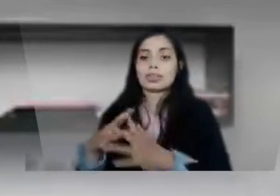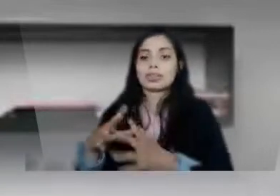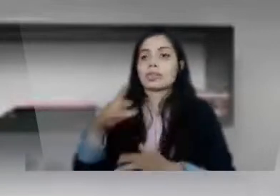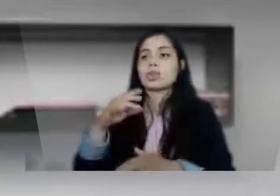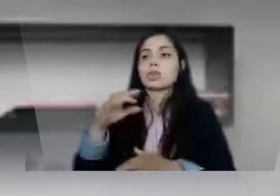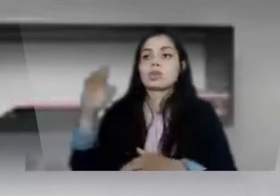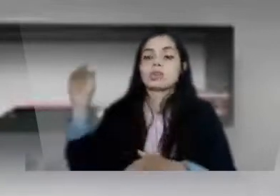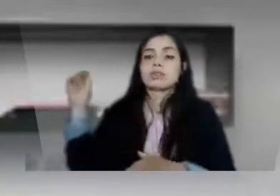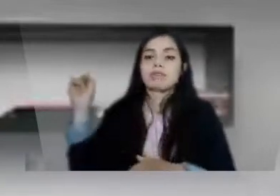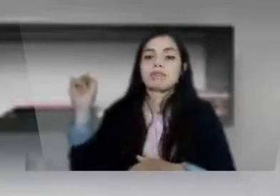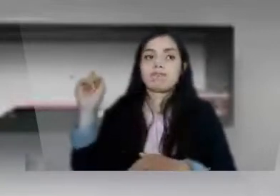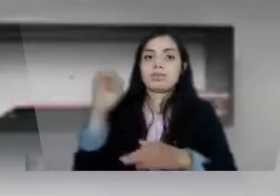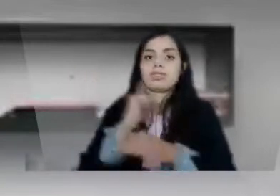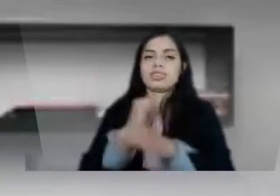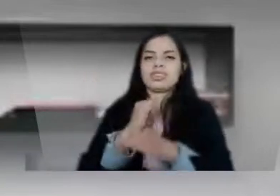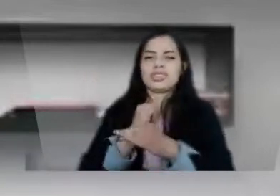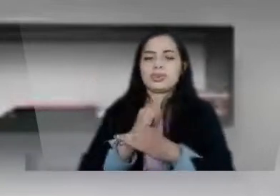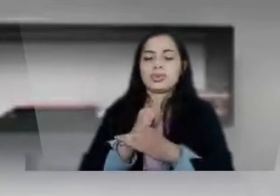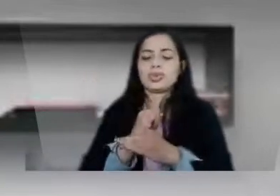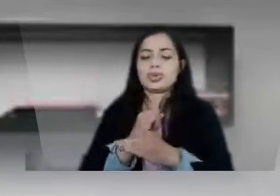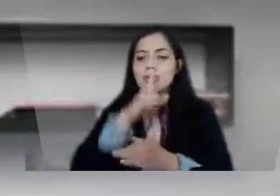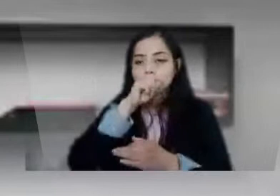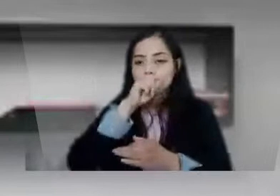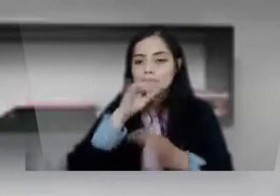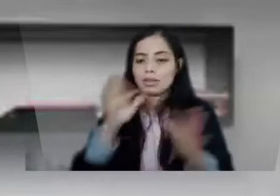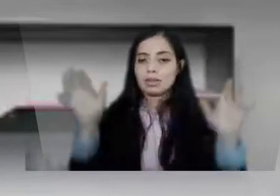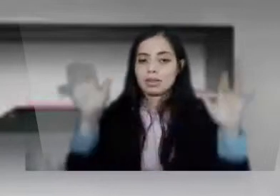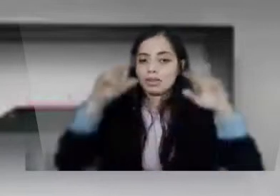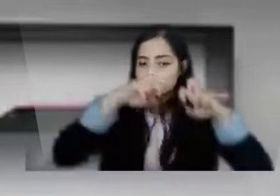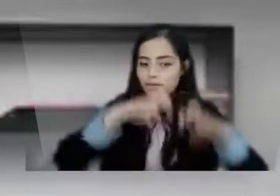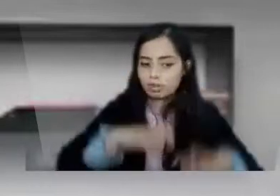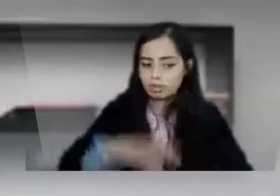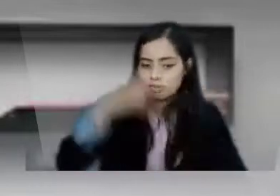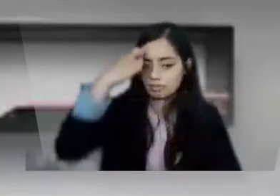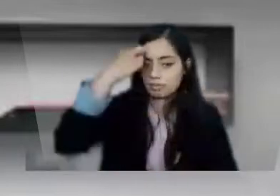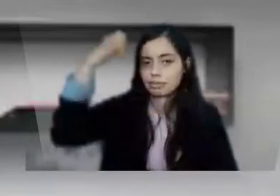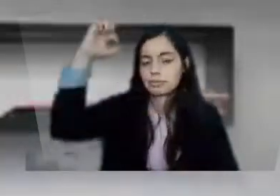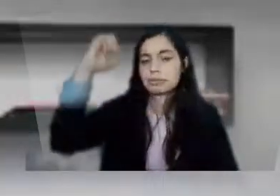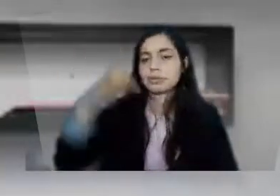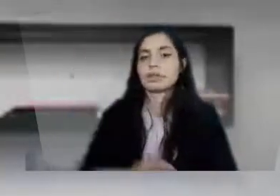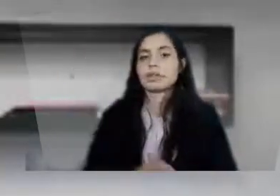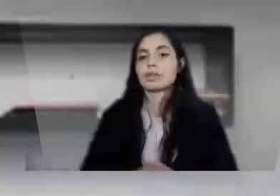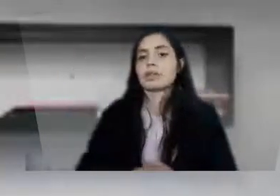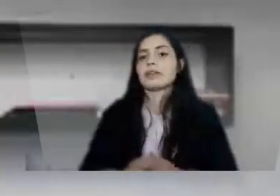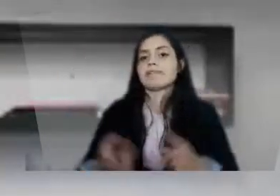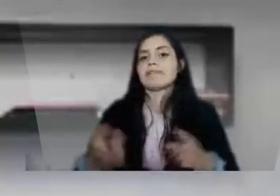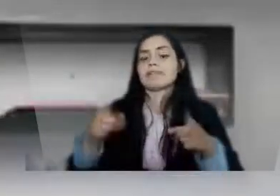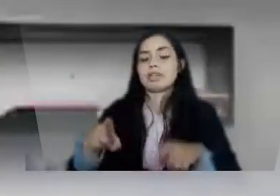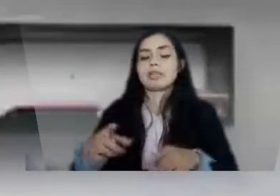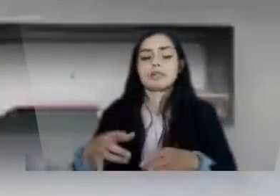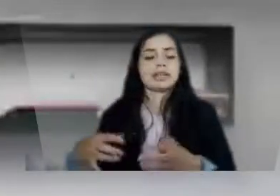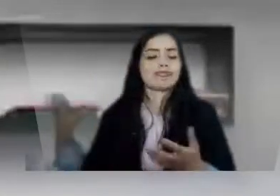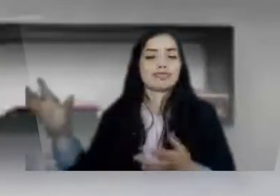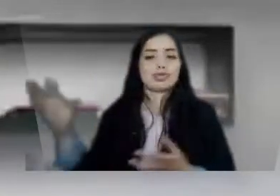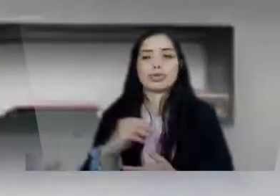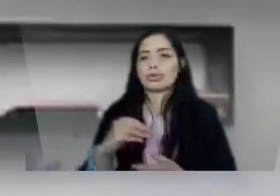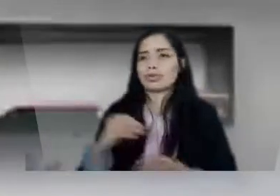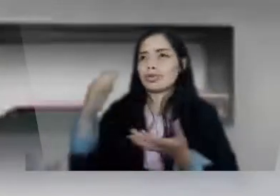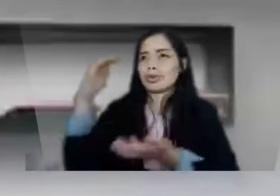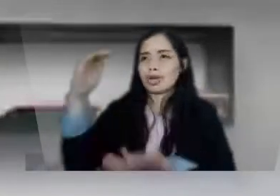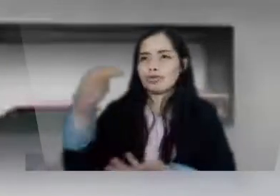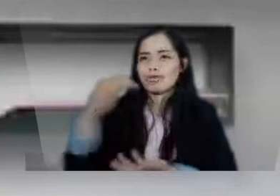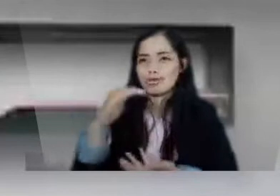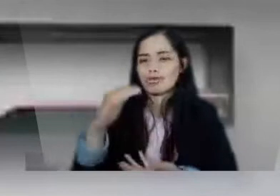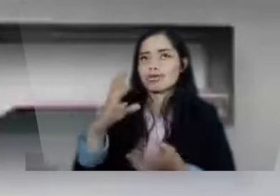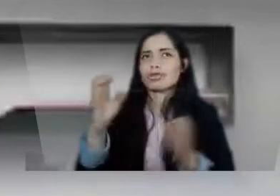Historia Natural, porque cada uno de ellos, bien sea en recursos frescos o en recursos en especie, han contribuido para que este